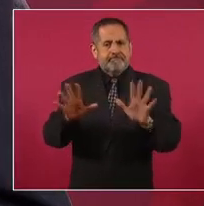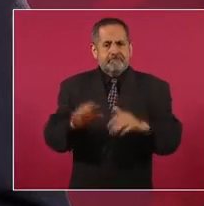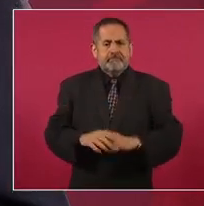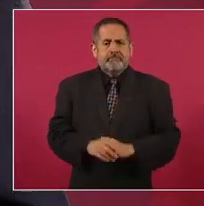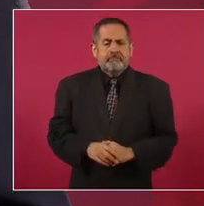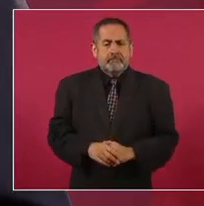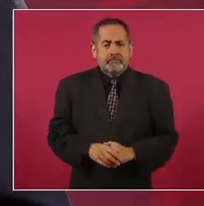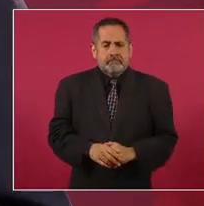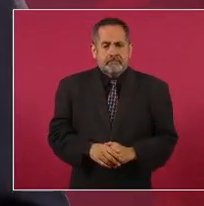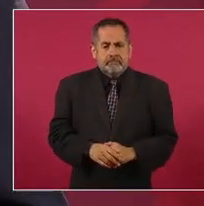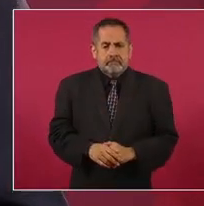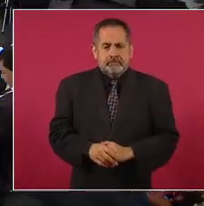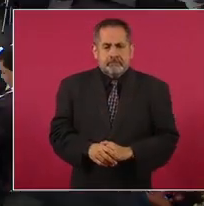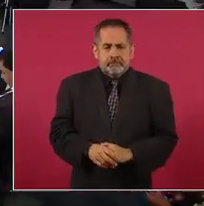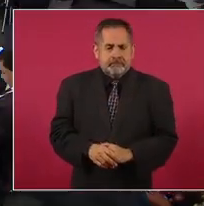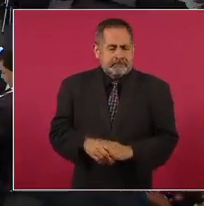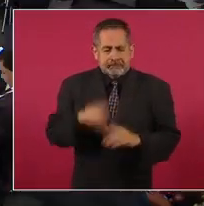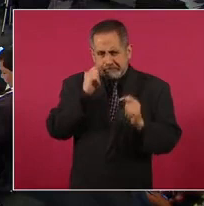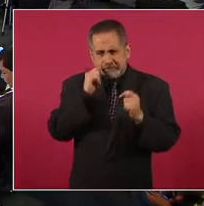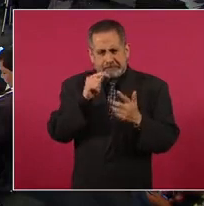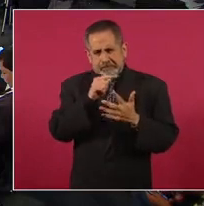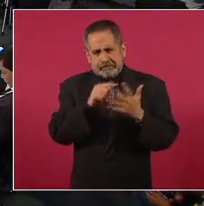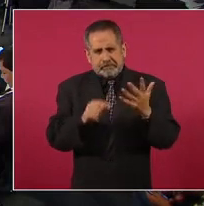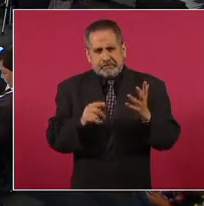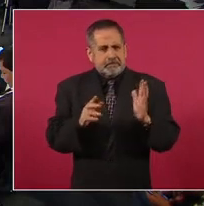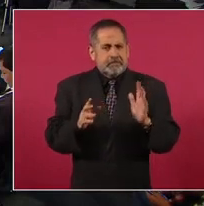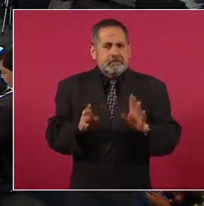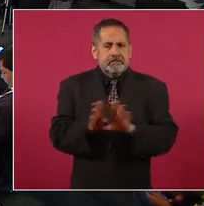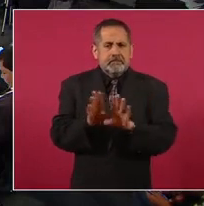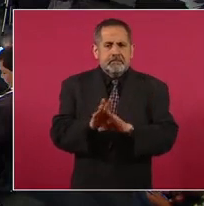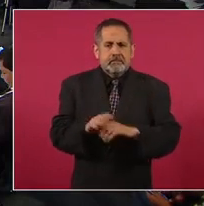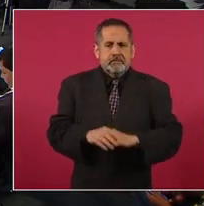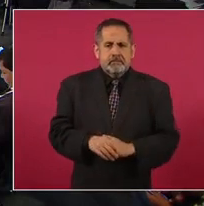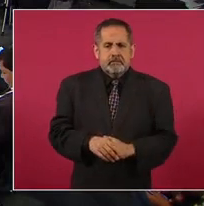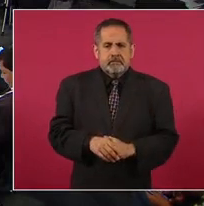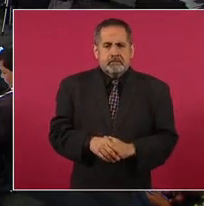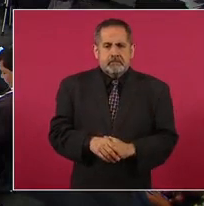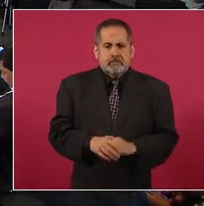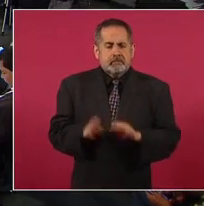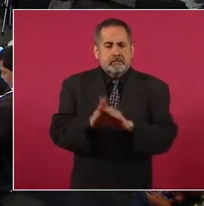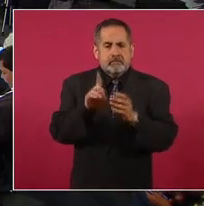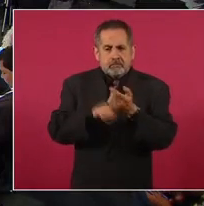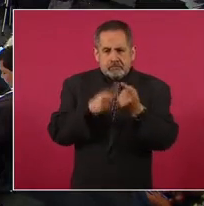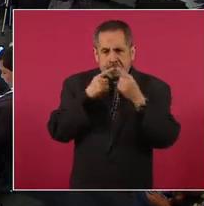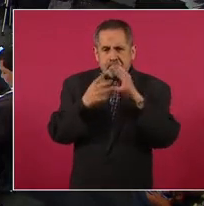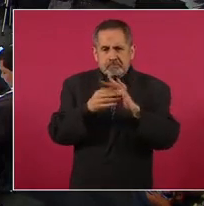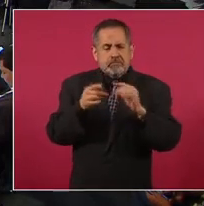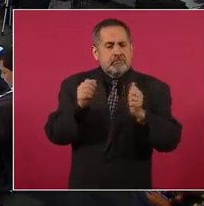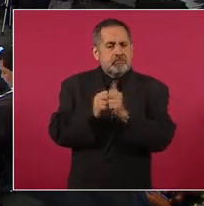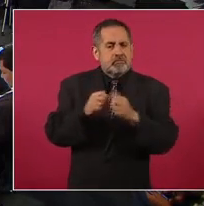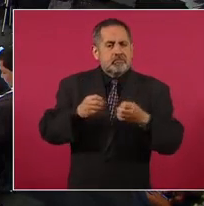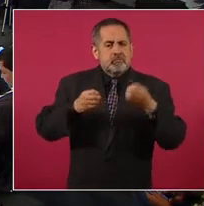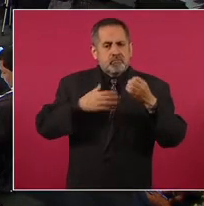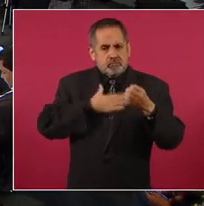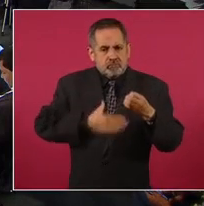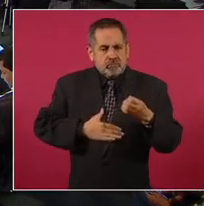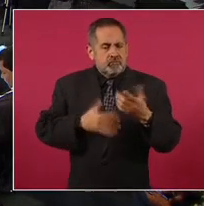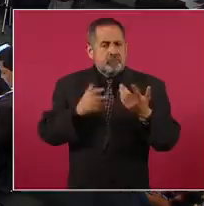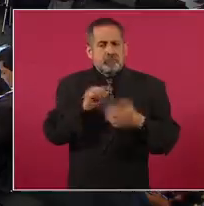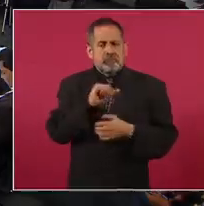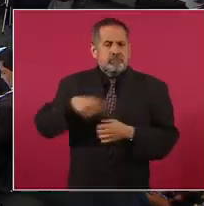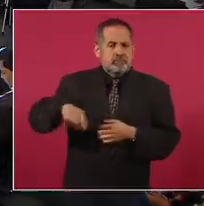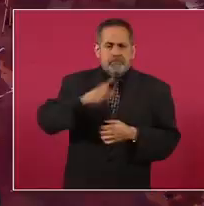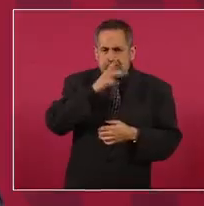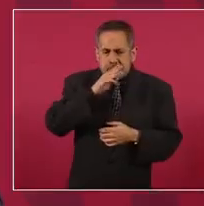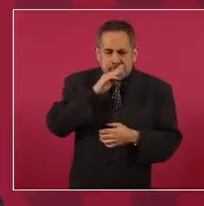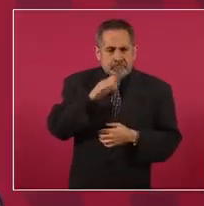Presidente. O sea, independientemente de que se tiene que hacer por justicia a los